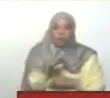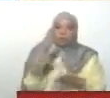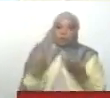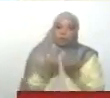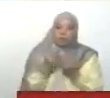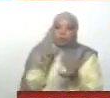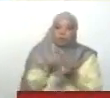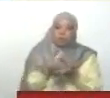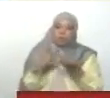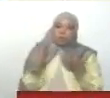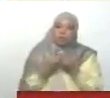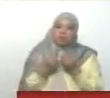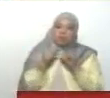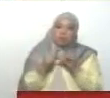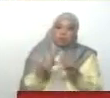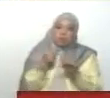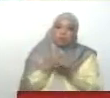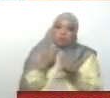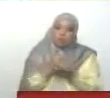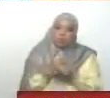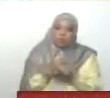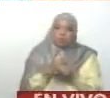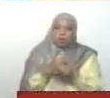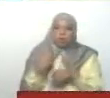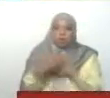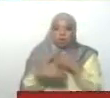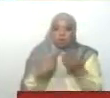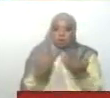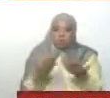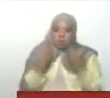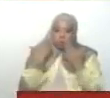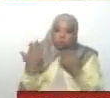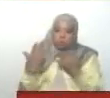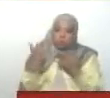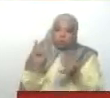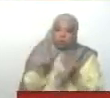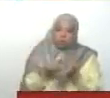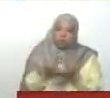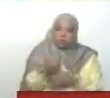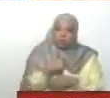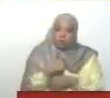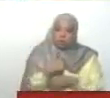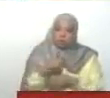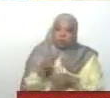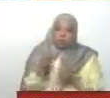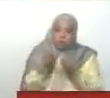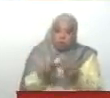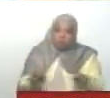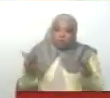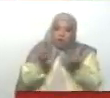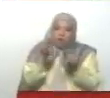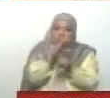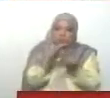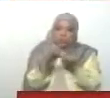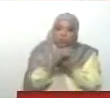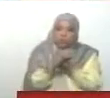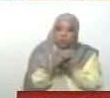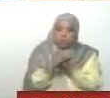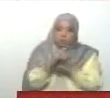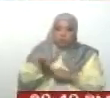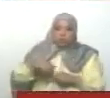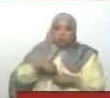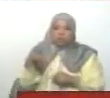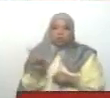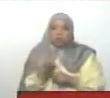que esta agrupación continúe ese legado, esa trayectoria, para sembrar en mí los valores culturales de